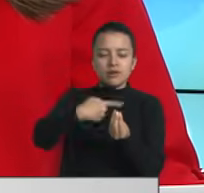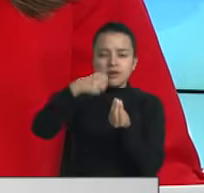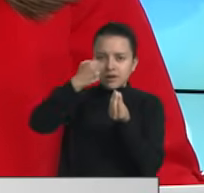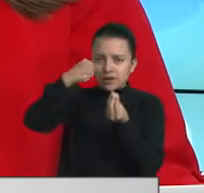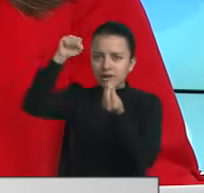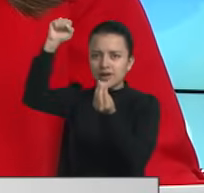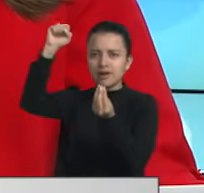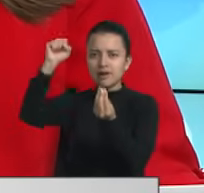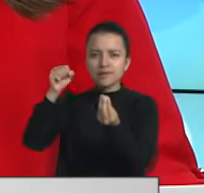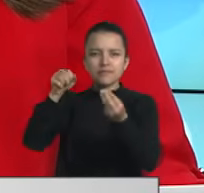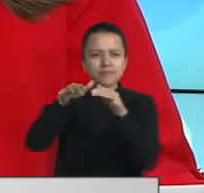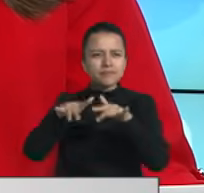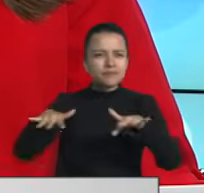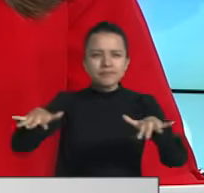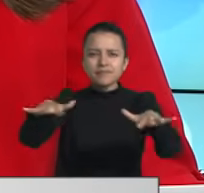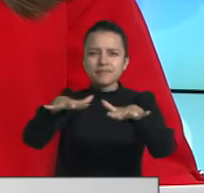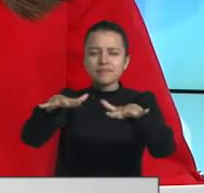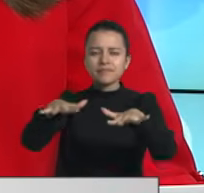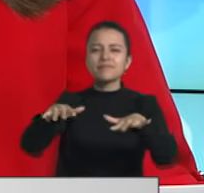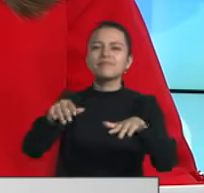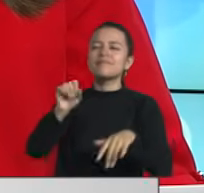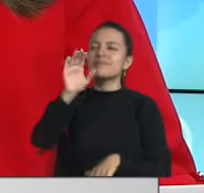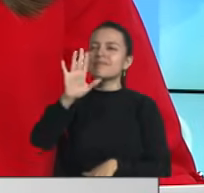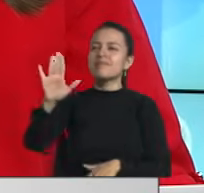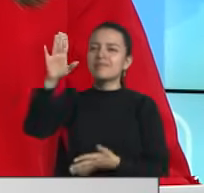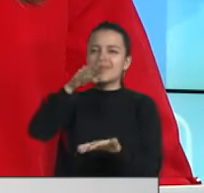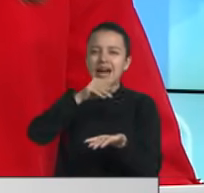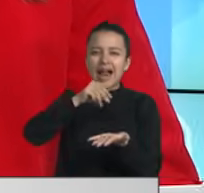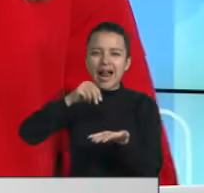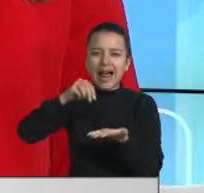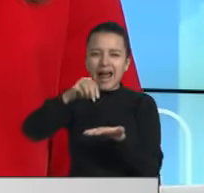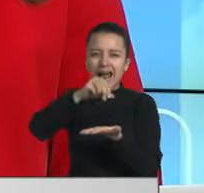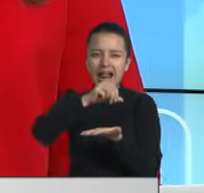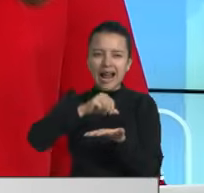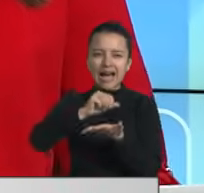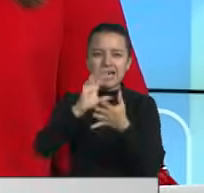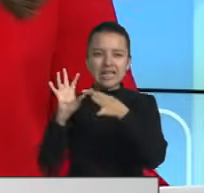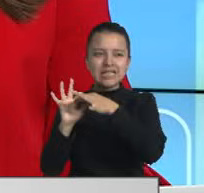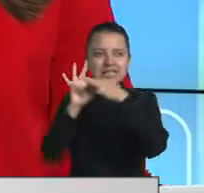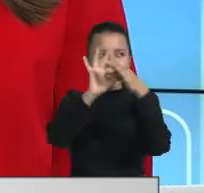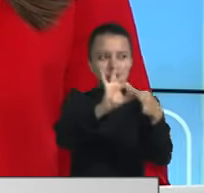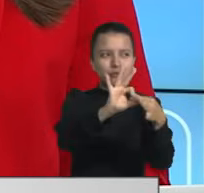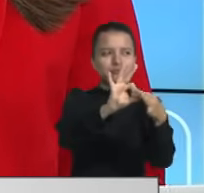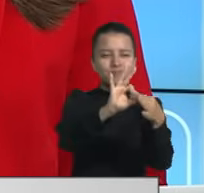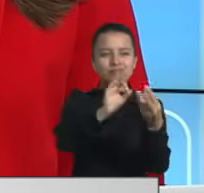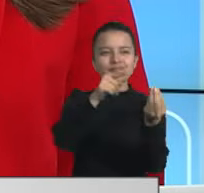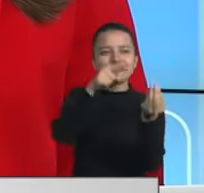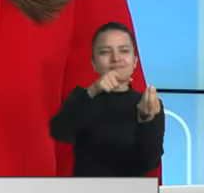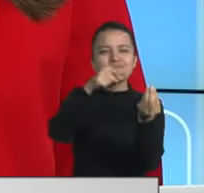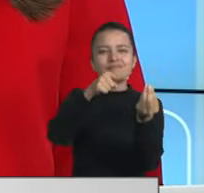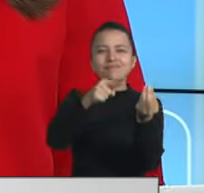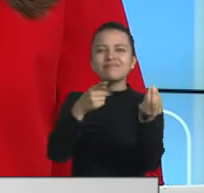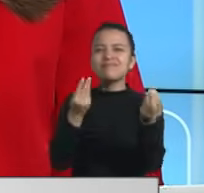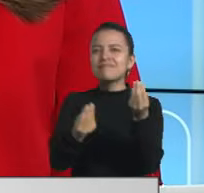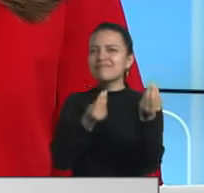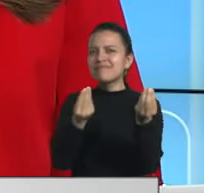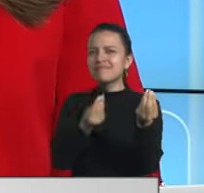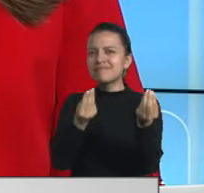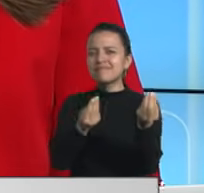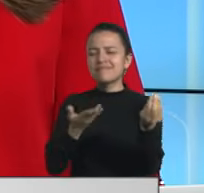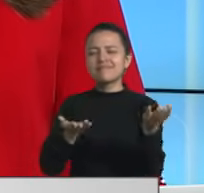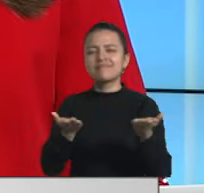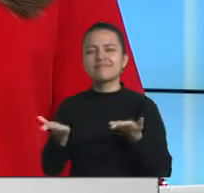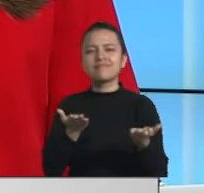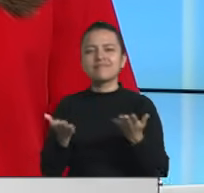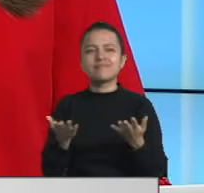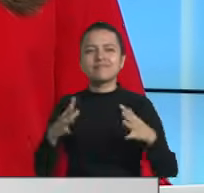Departamento del Atlántico se unen al llamado de XM, el operador del sistema interconectado, quien advirtió que de no tomar medidas inmediatas, el